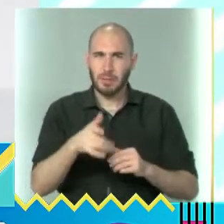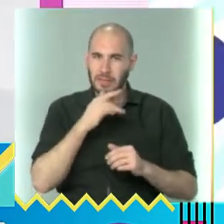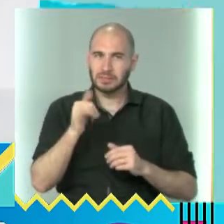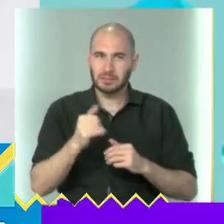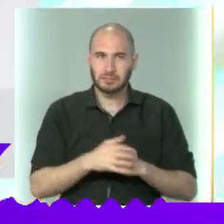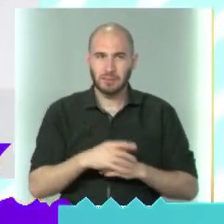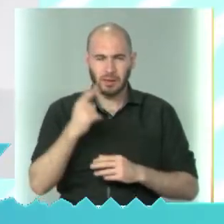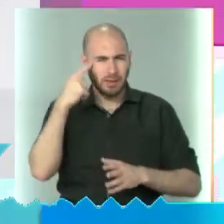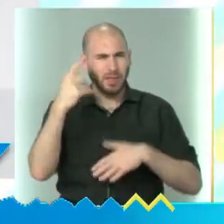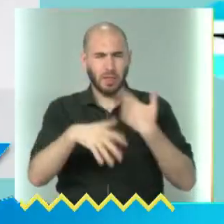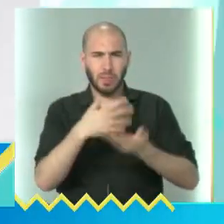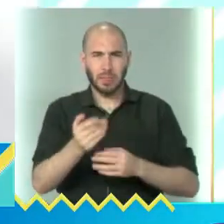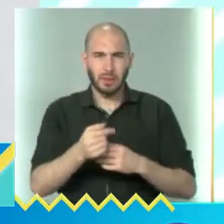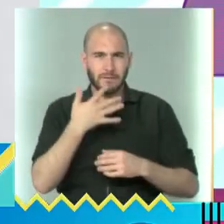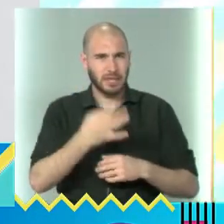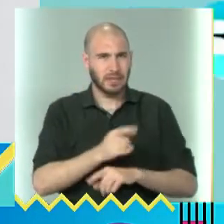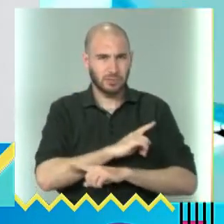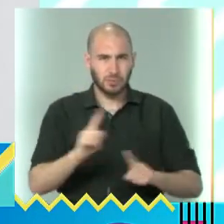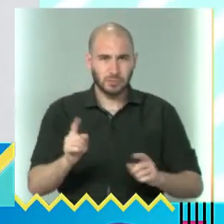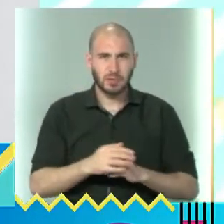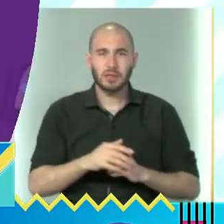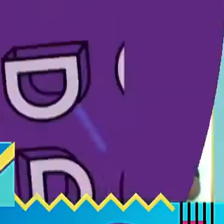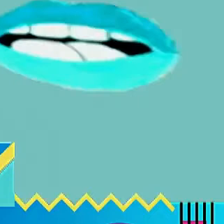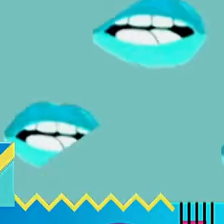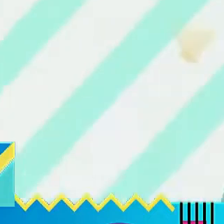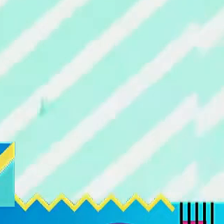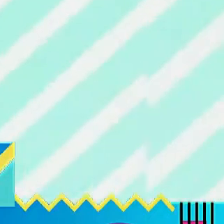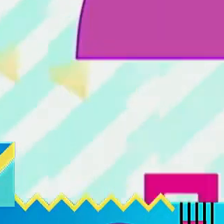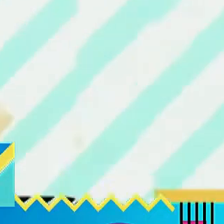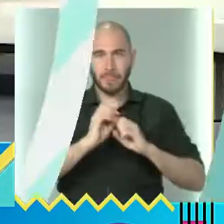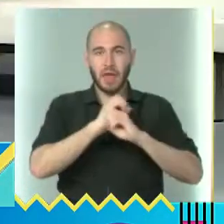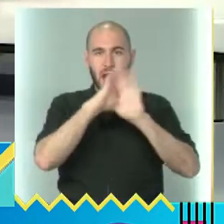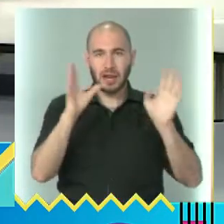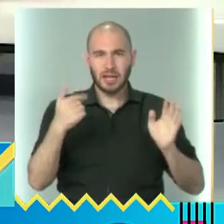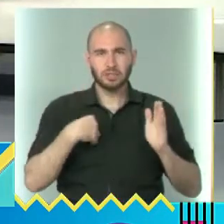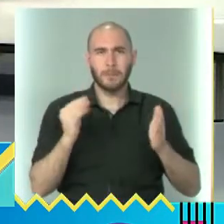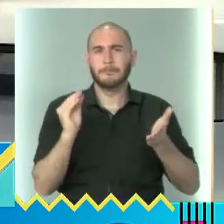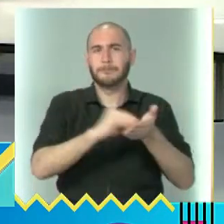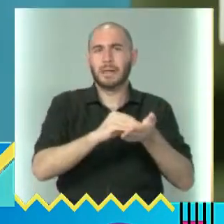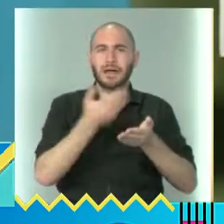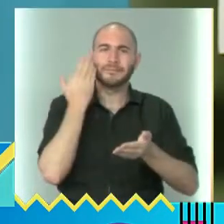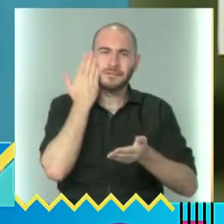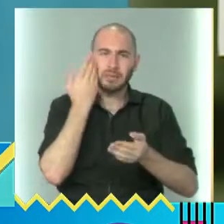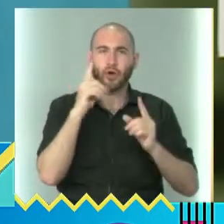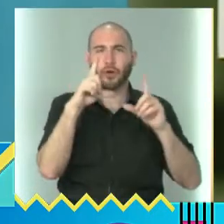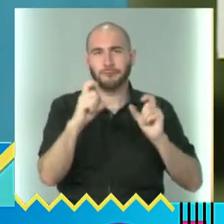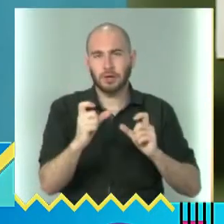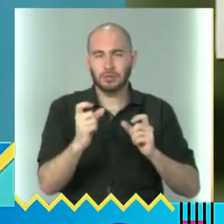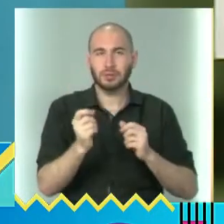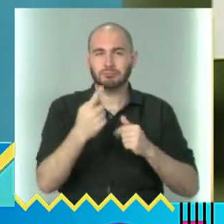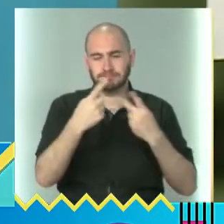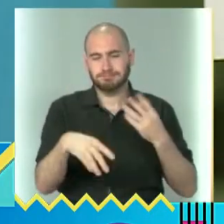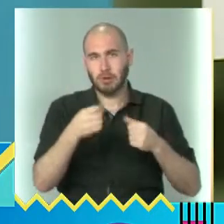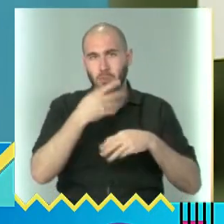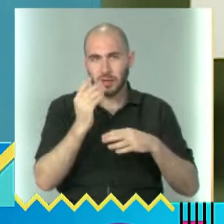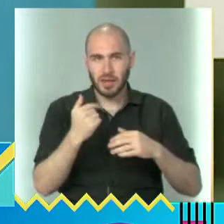que es un poco confuso o que no se toma en serio. Bien, para aclarar un poco, lo que yo publique en Facebook, una foto o lo que quiera